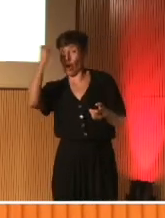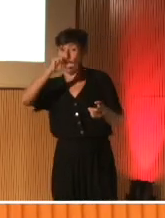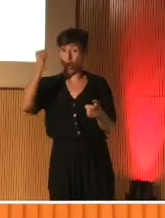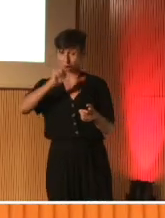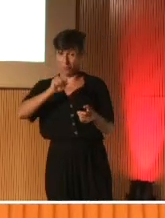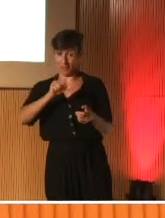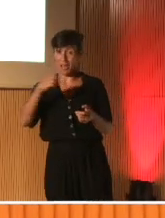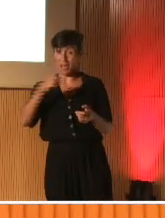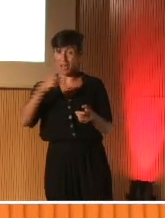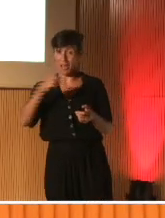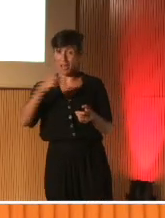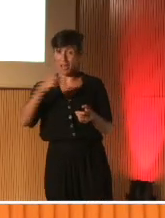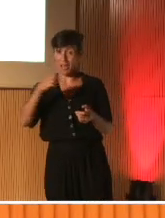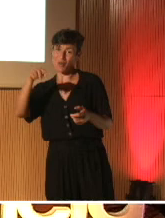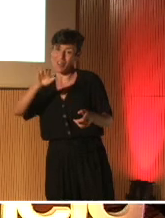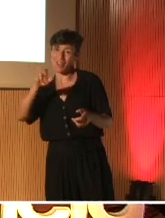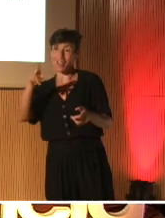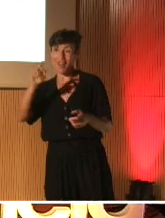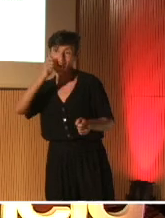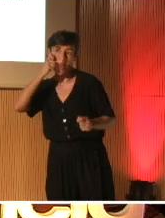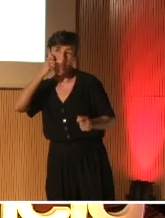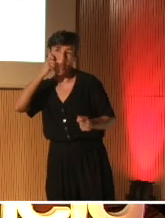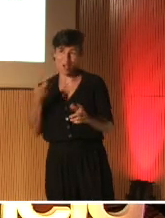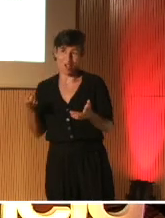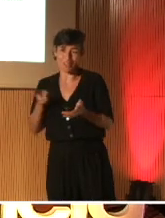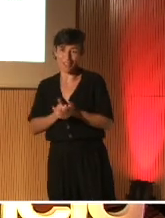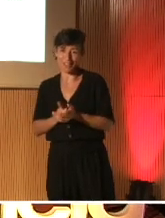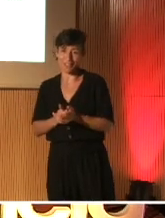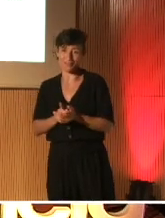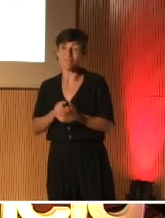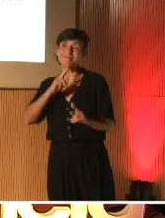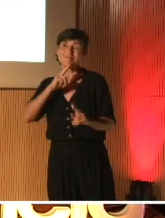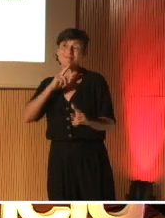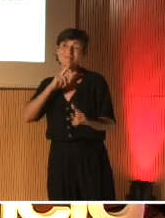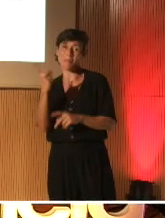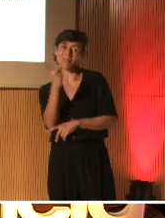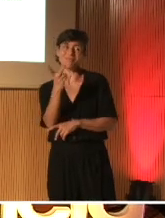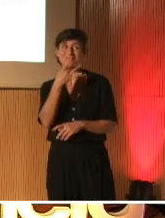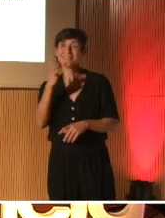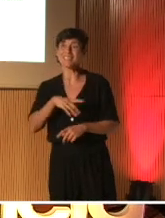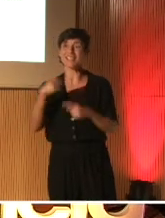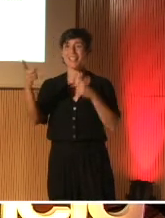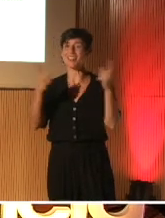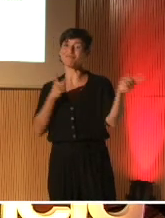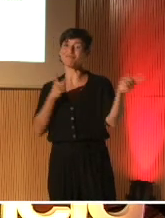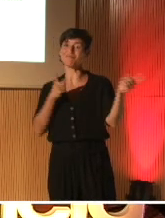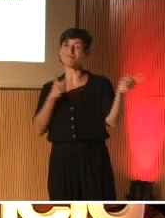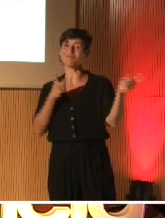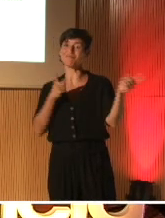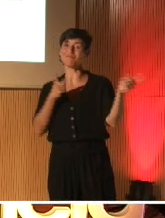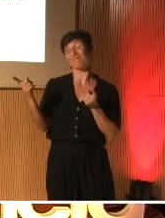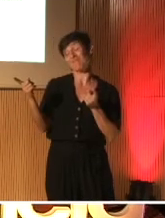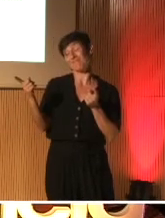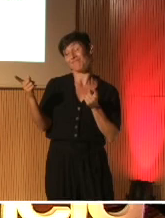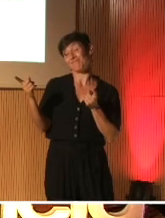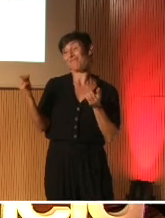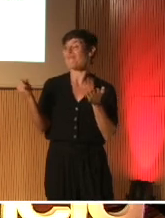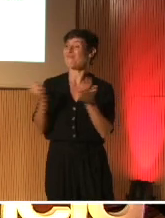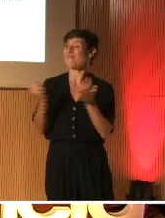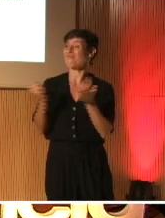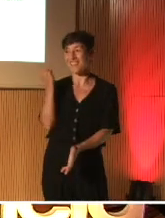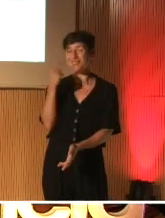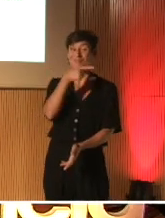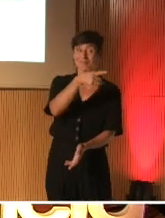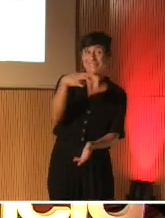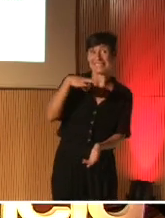a quién adivina es el nombre de quien lleva este este fenómeno a día de hoy vaya que esta señora